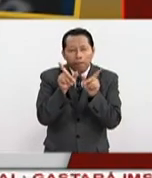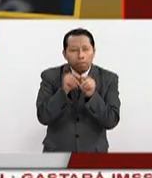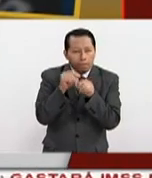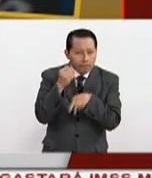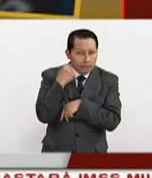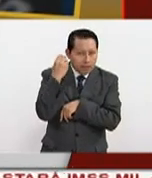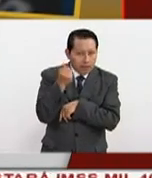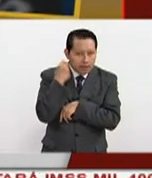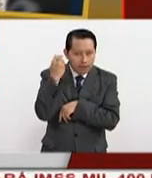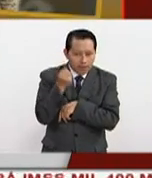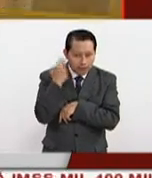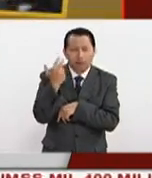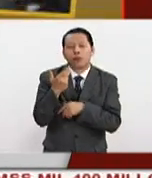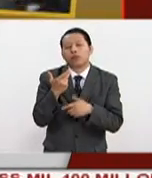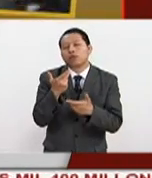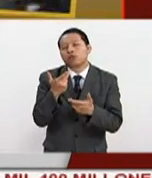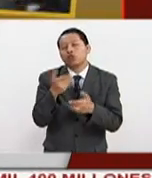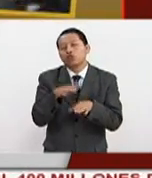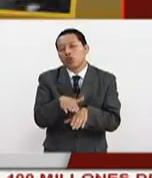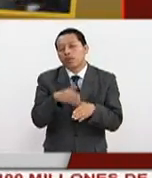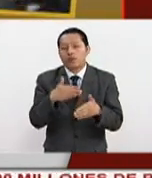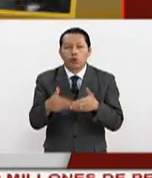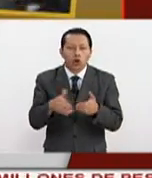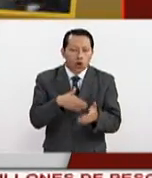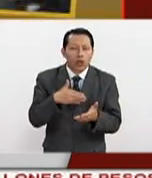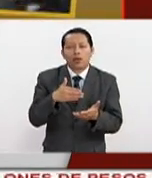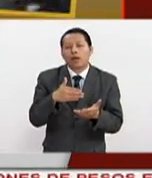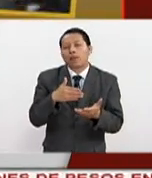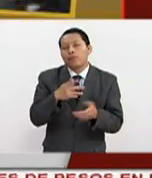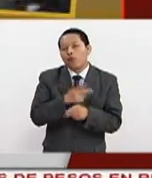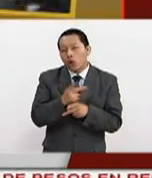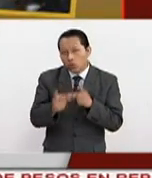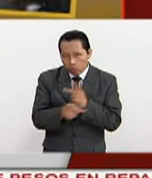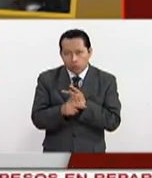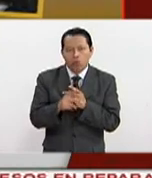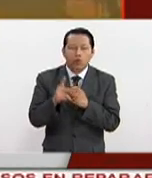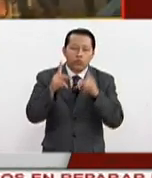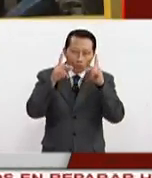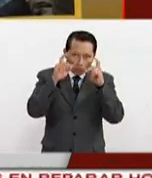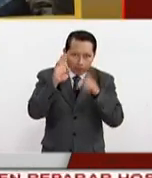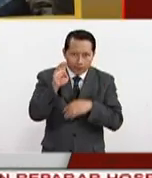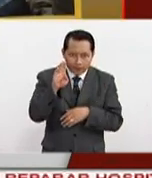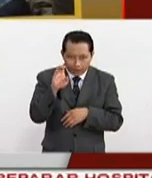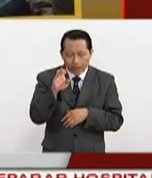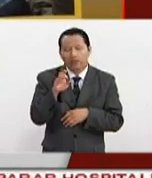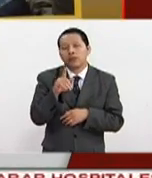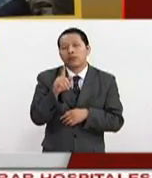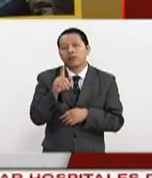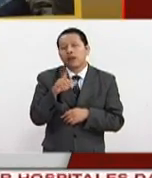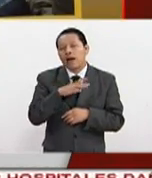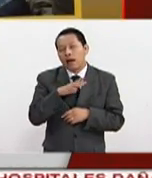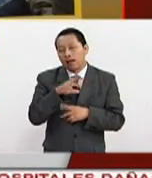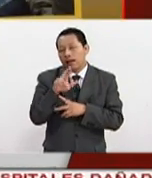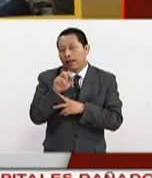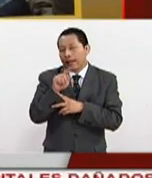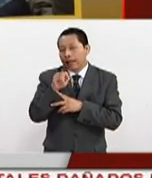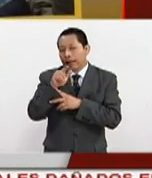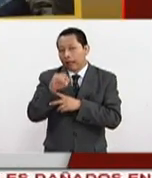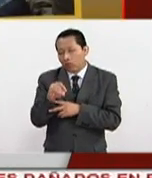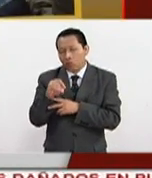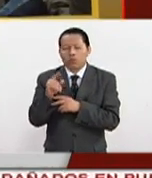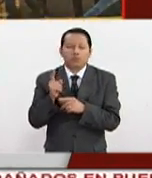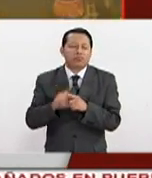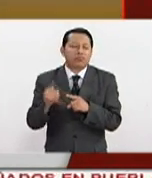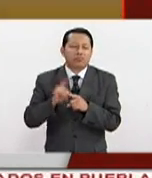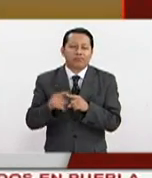miniconferencias de moda, de producto, fotografía de bebés, de retrato. Entonces vamos a tener un poquito de todas